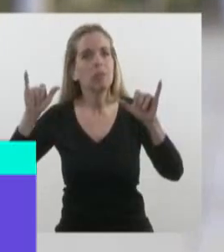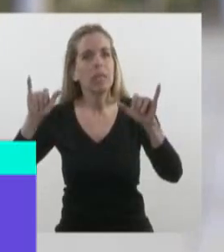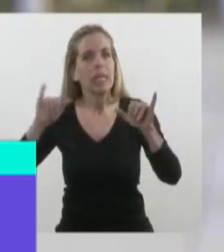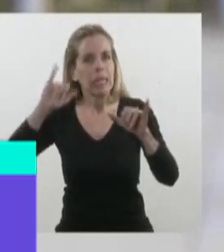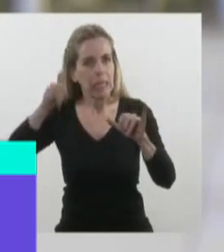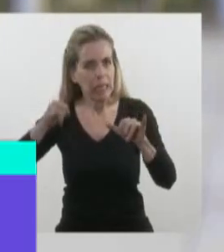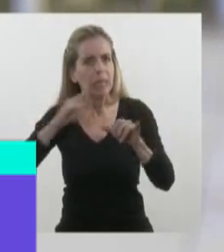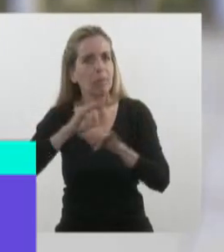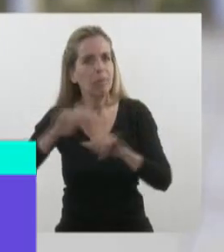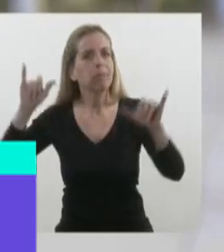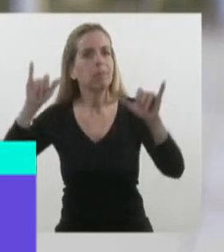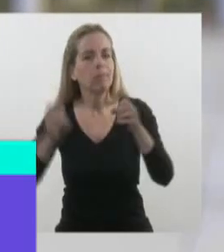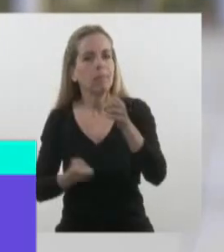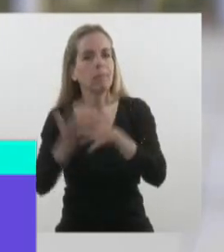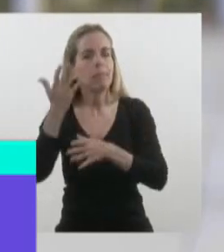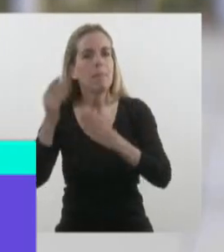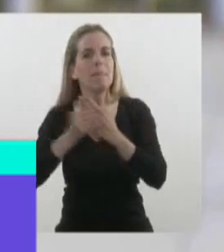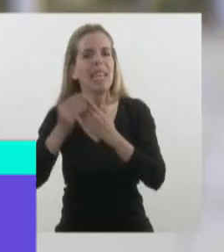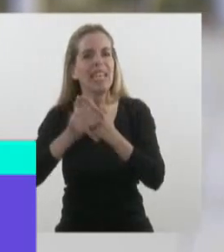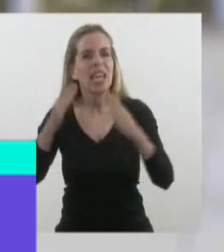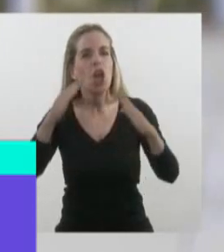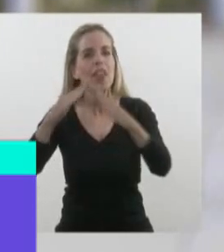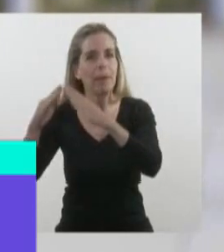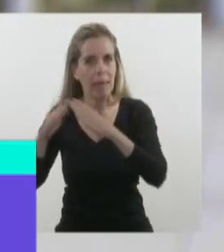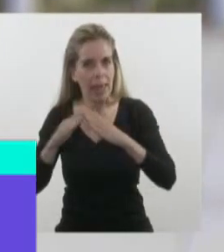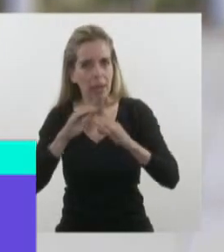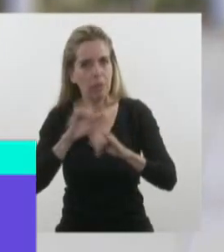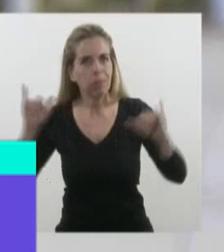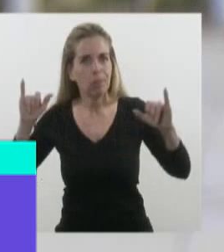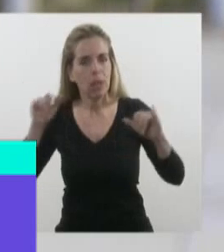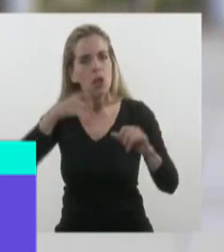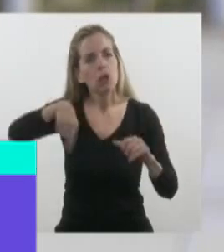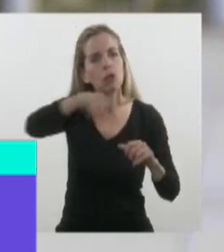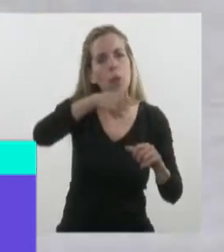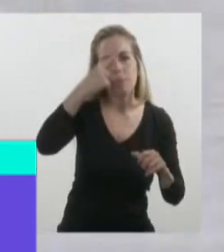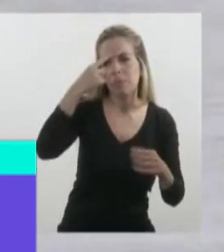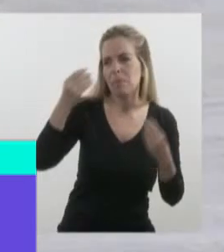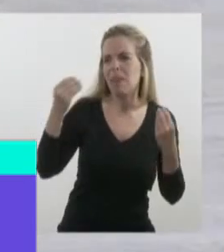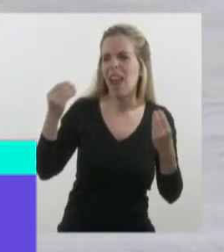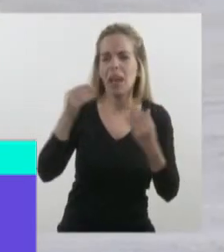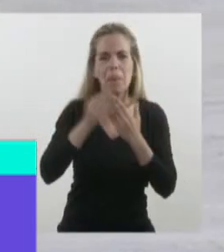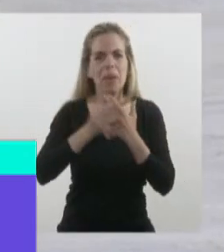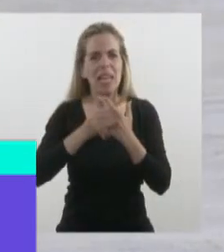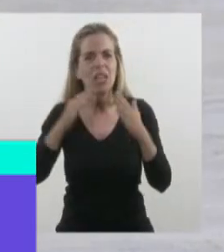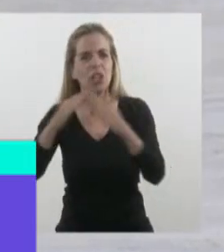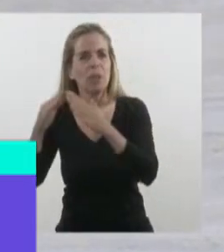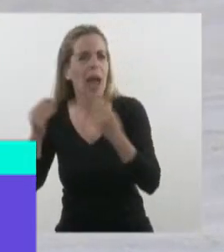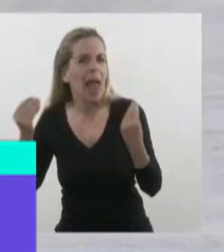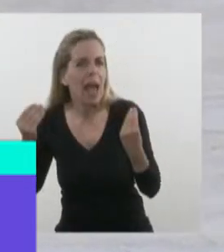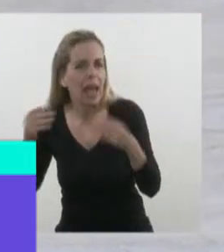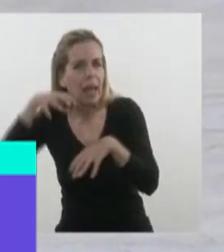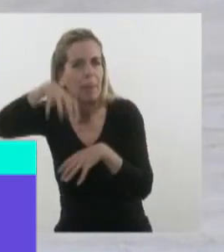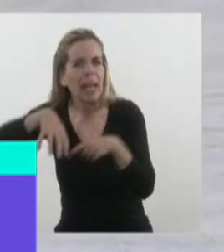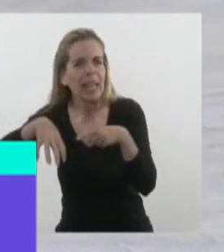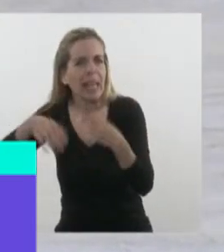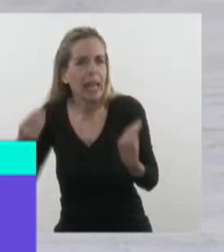crear un Ministerio de la Vivienda. Y todos dijeron, ¿para qué un Ministerio de la Vivienda? Un Ministerio de la Vivienda para que haya alguien que